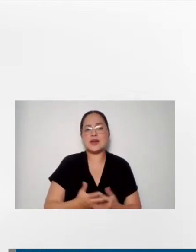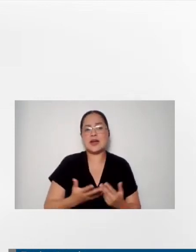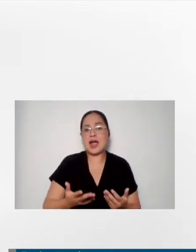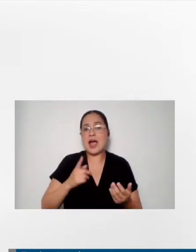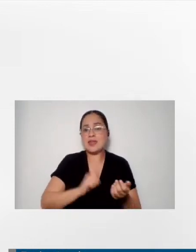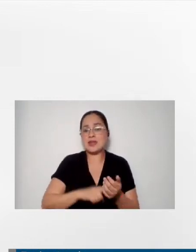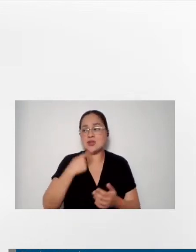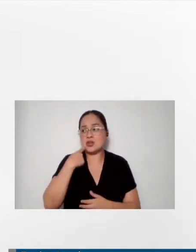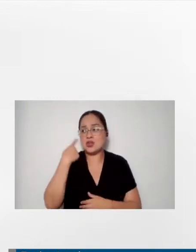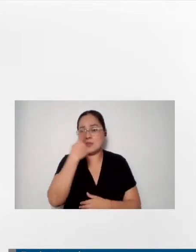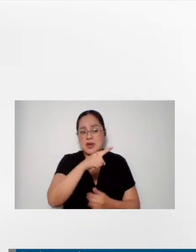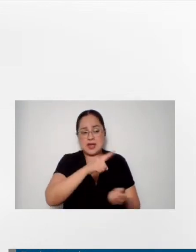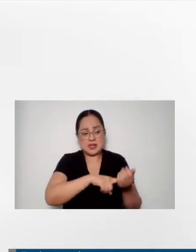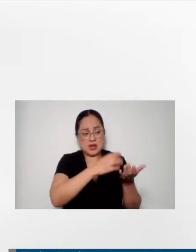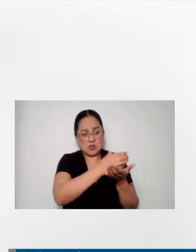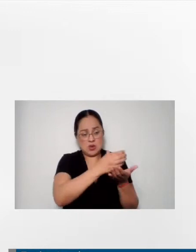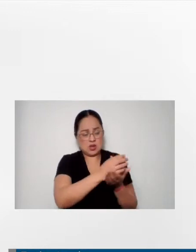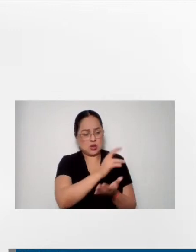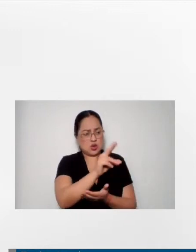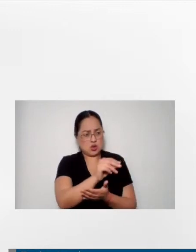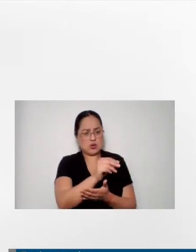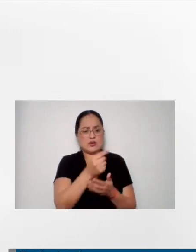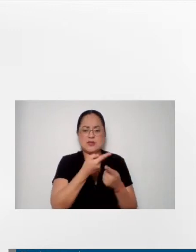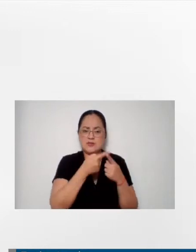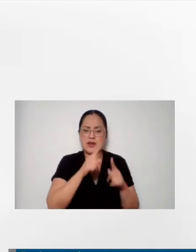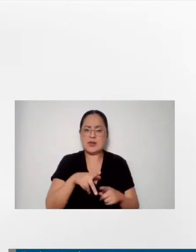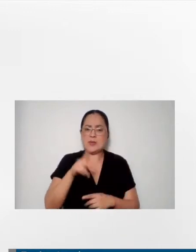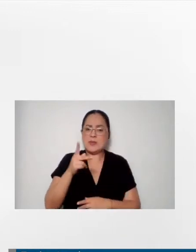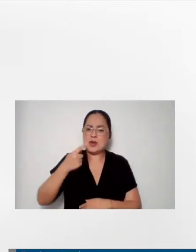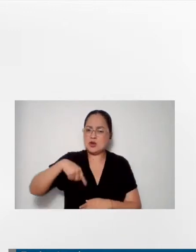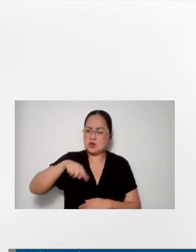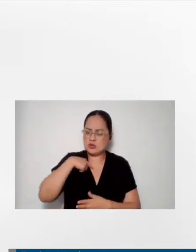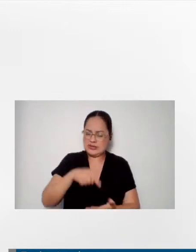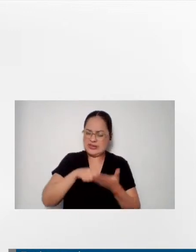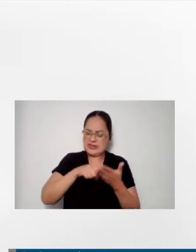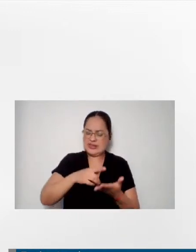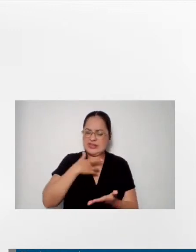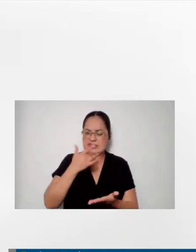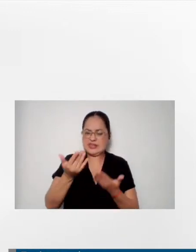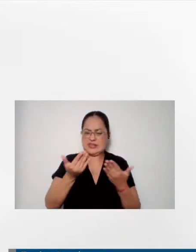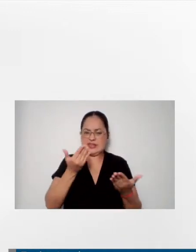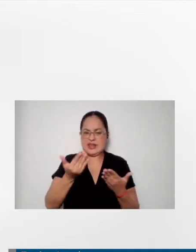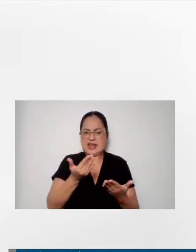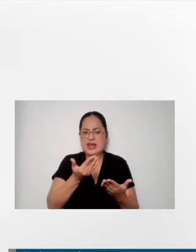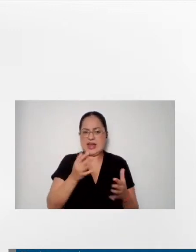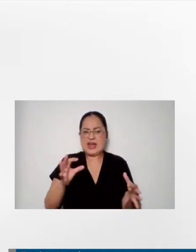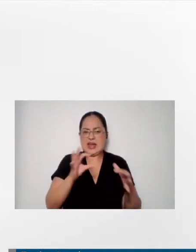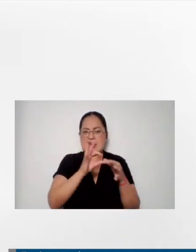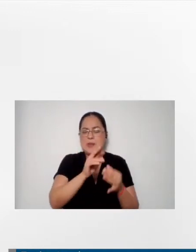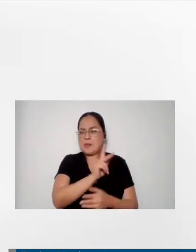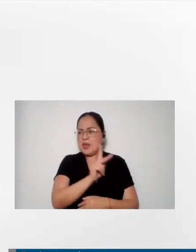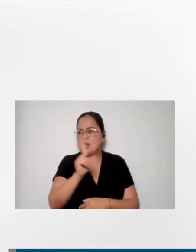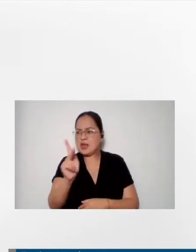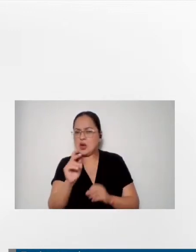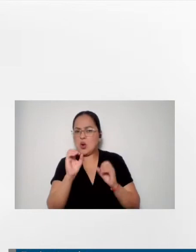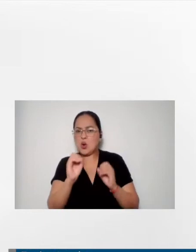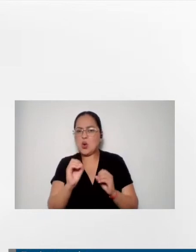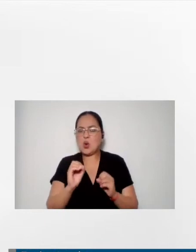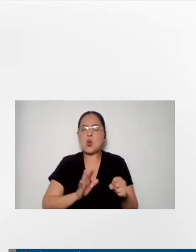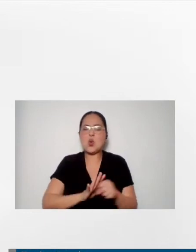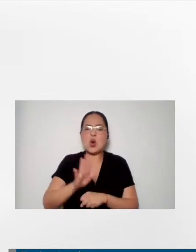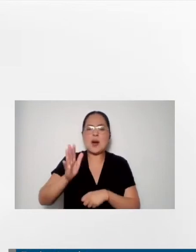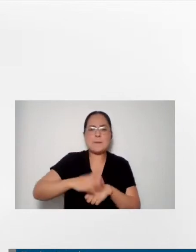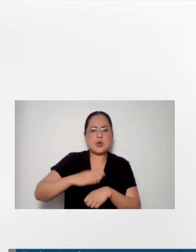asunto que está en el cuaderno, pero a la vez creo que es lo que nos permite el cuaderno, distinguir si los hechos son análogos o no son análogos. Entonces creo que es un